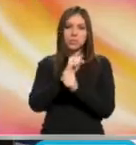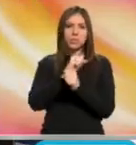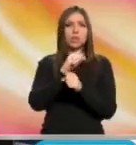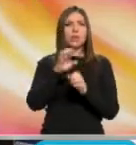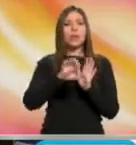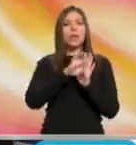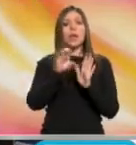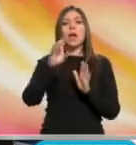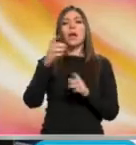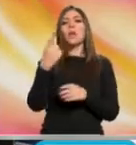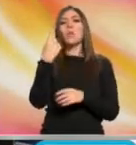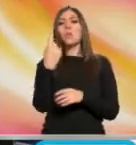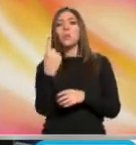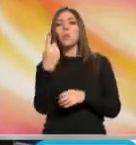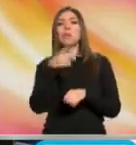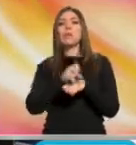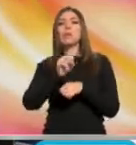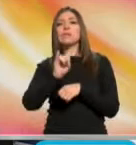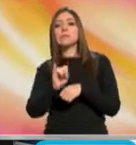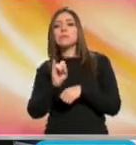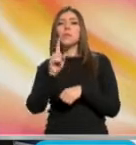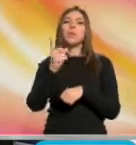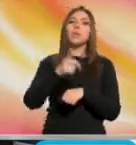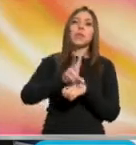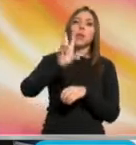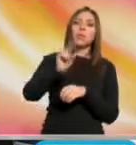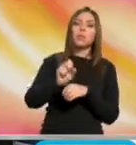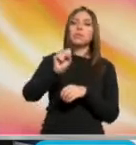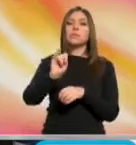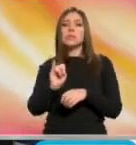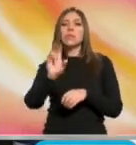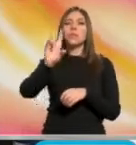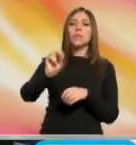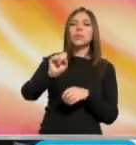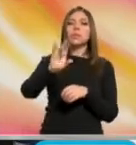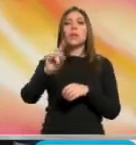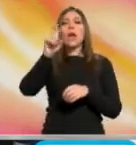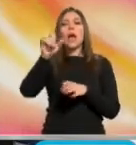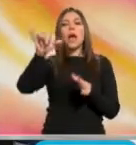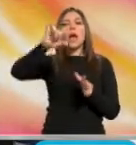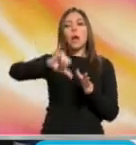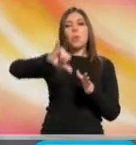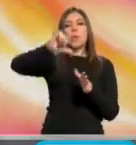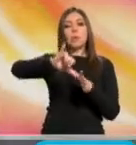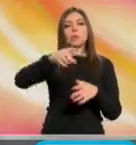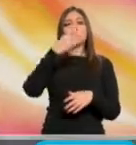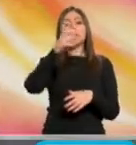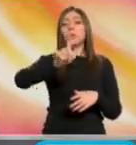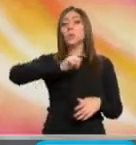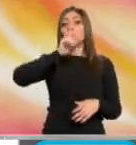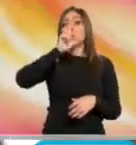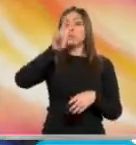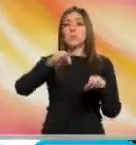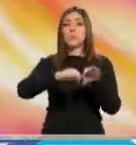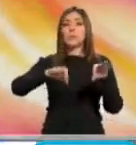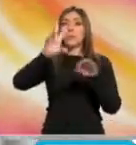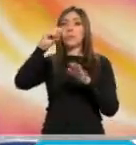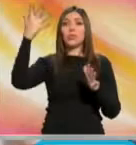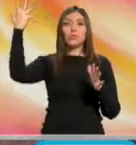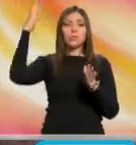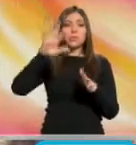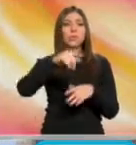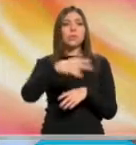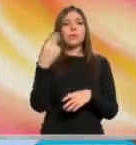hoy, mañana no, un día sí y un día no. Un día sí, un Y día va a no. empezar a germinar, esa es la idea. El tema de la luz es muy importante El entonces. tema de la luz es 8, importante 7, porque 6,